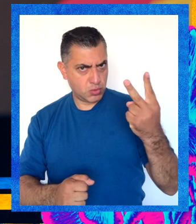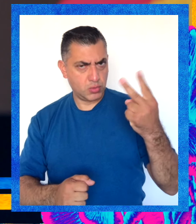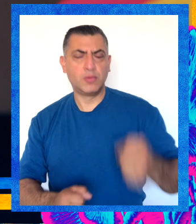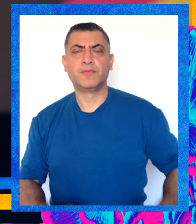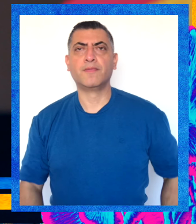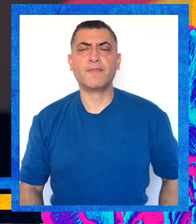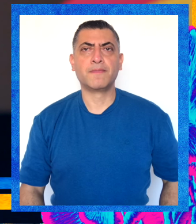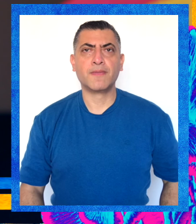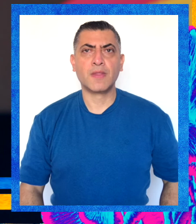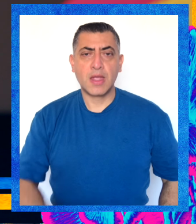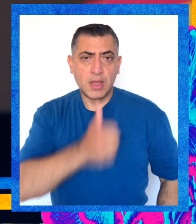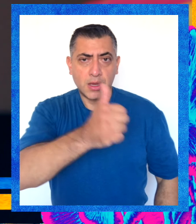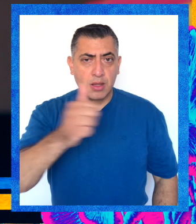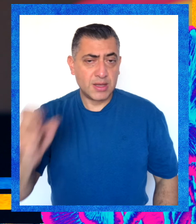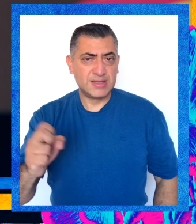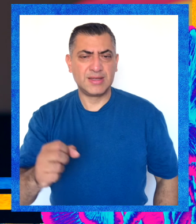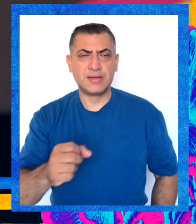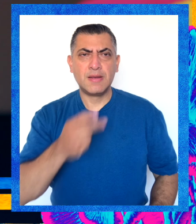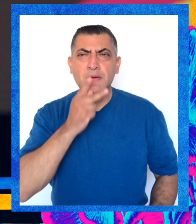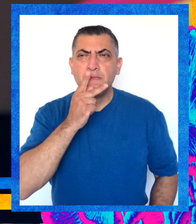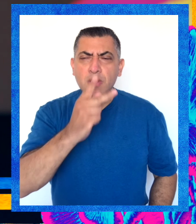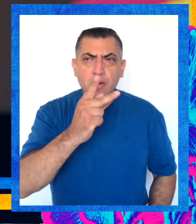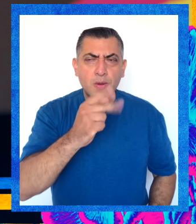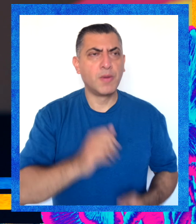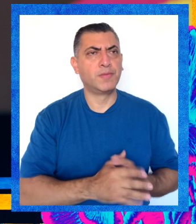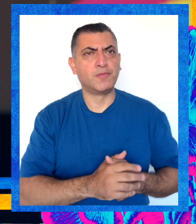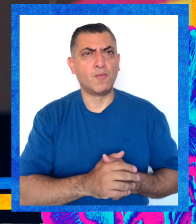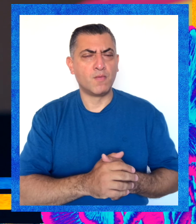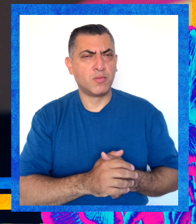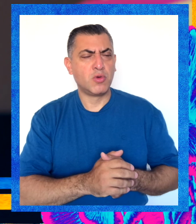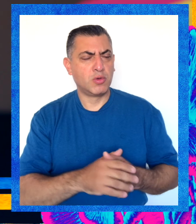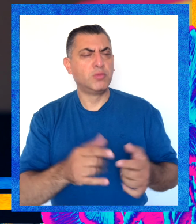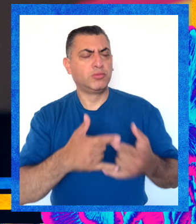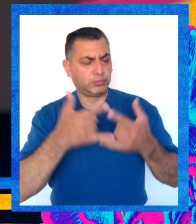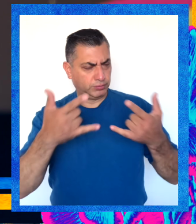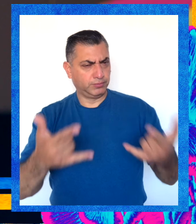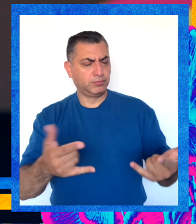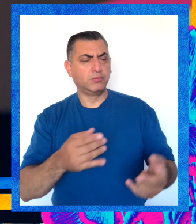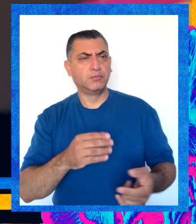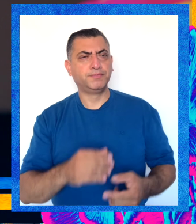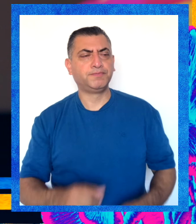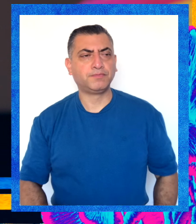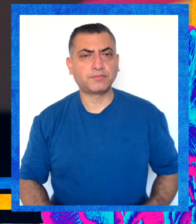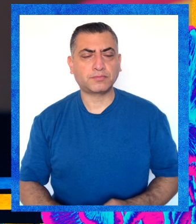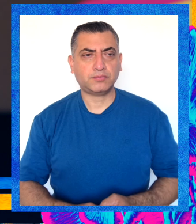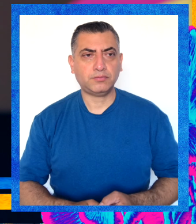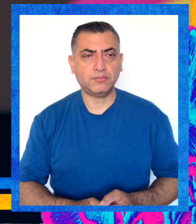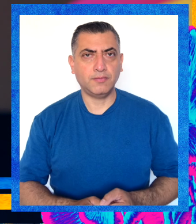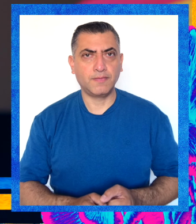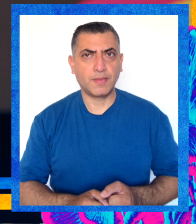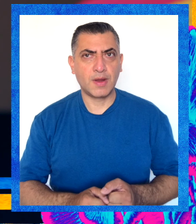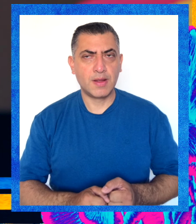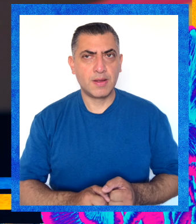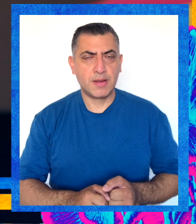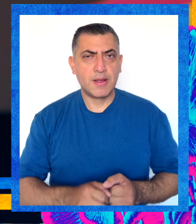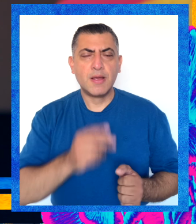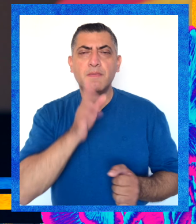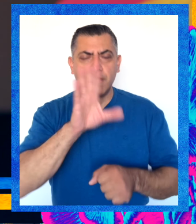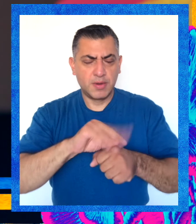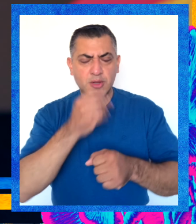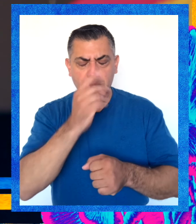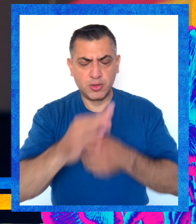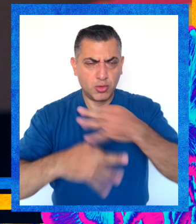importante es que cada una de estas frases hubo un contexto interesante estoy hablando solamente de la introducción para que cuando ya estemos compartiendo